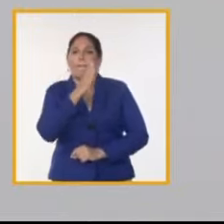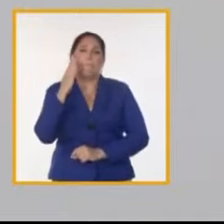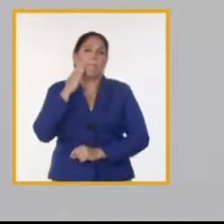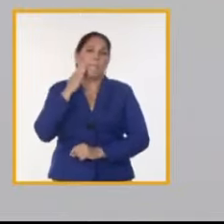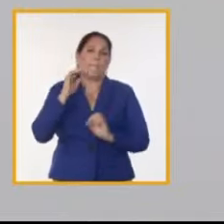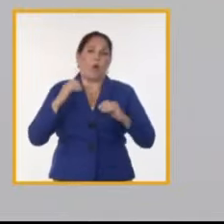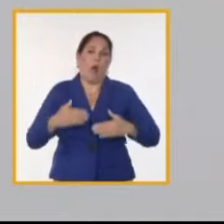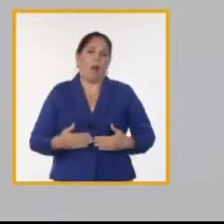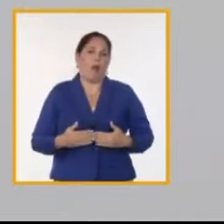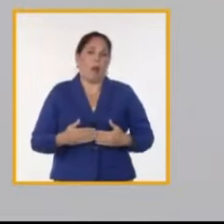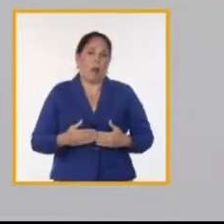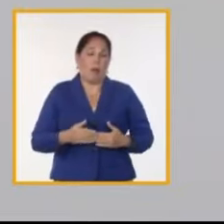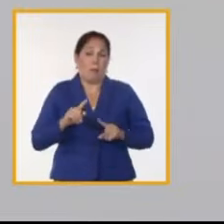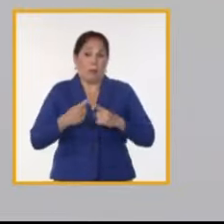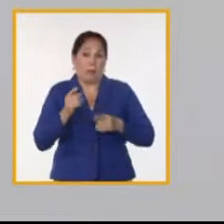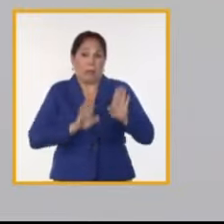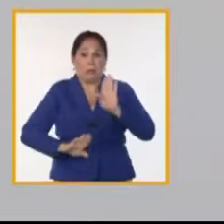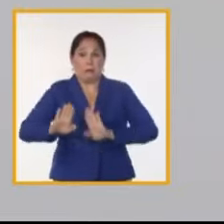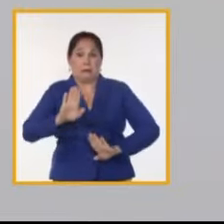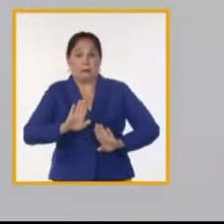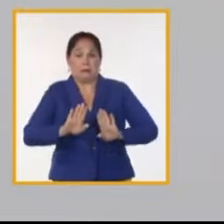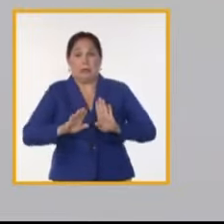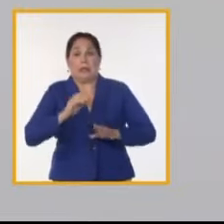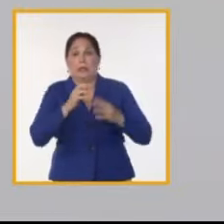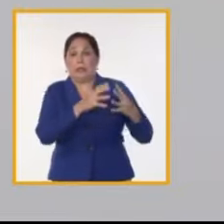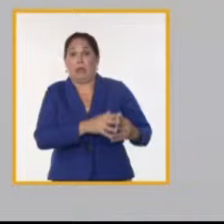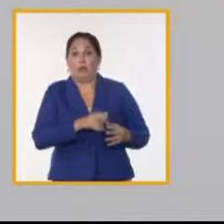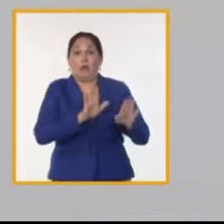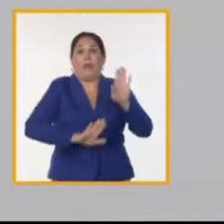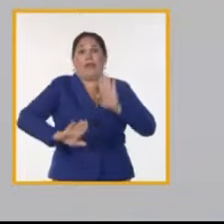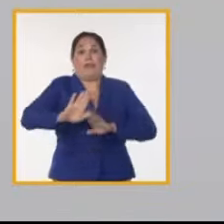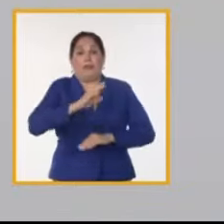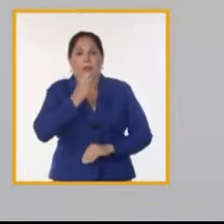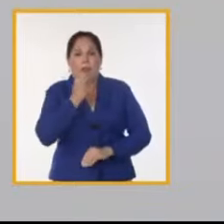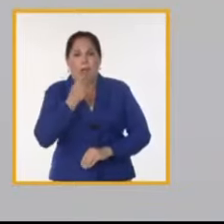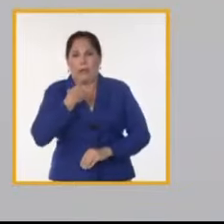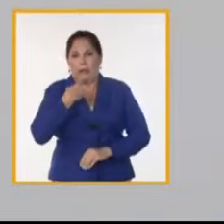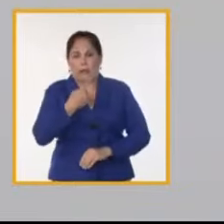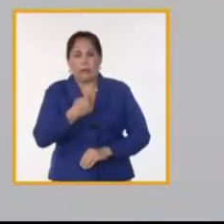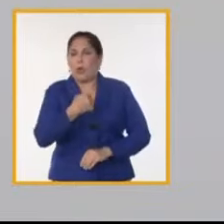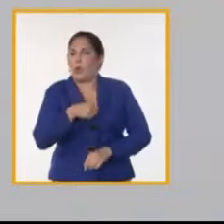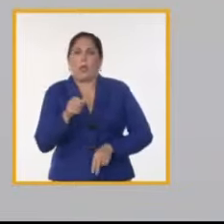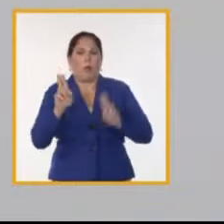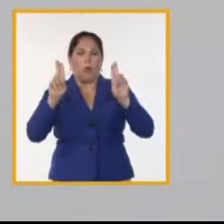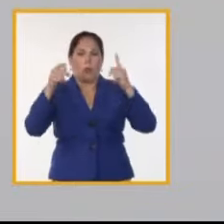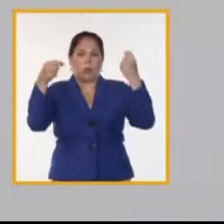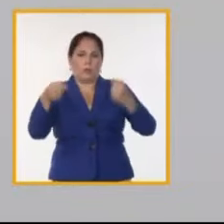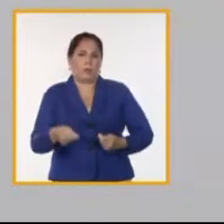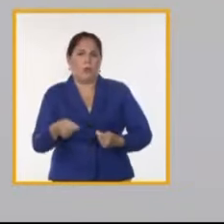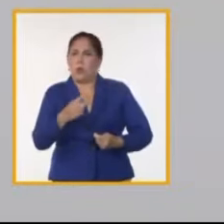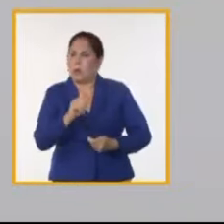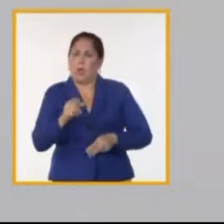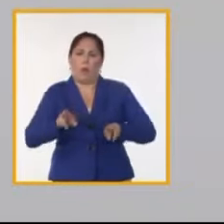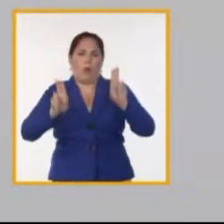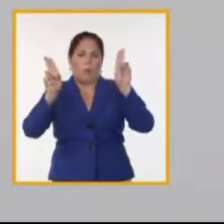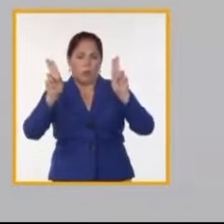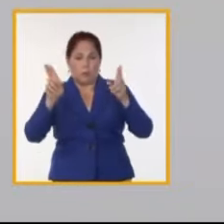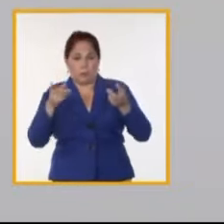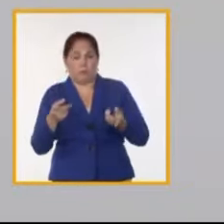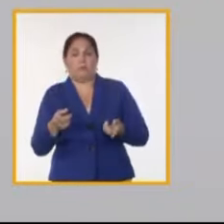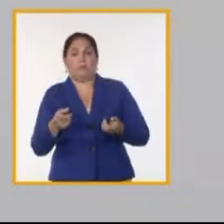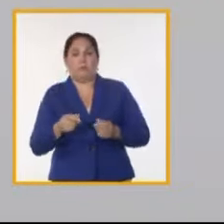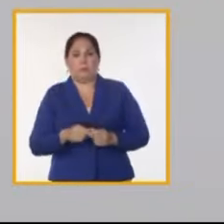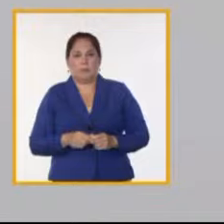Unidos ha salido a defender a Israel y a decir que rechaza esta decisión de la Corte